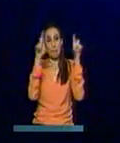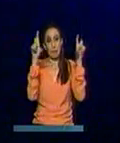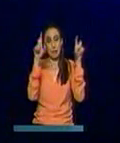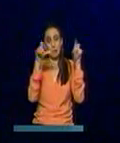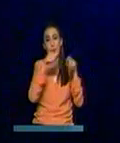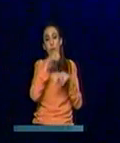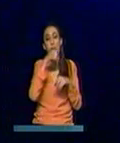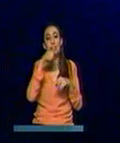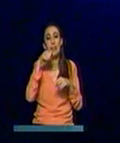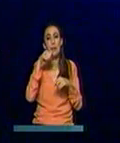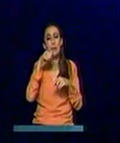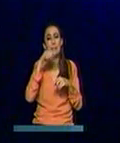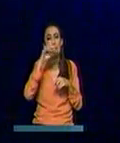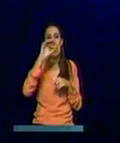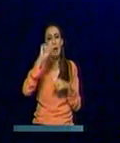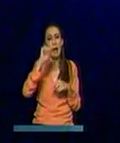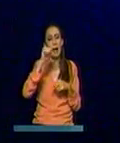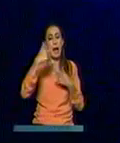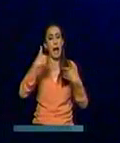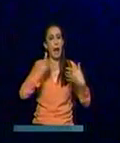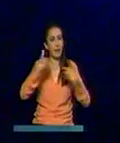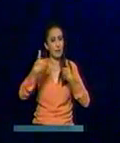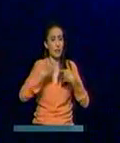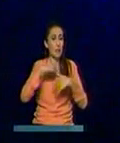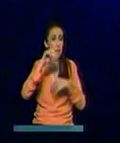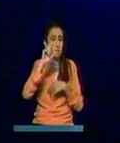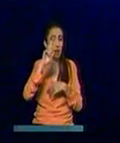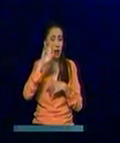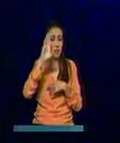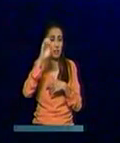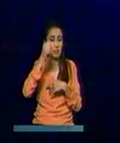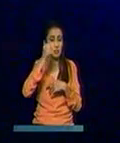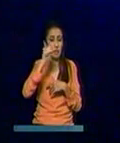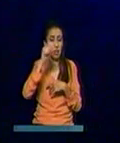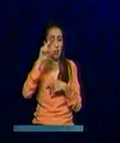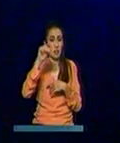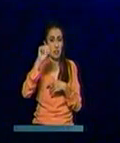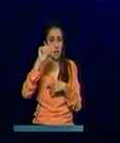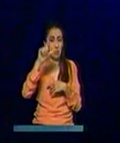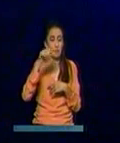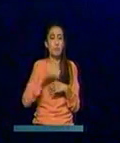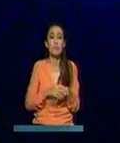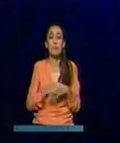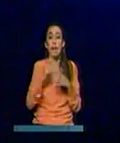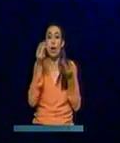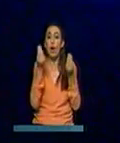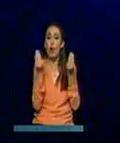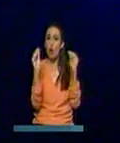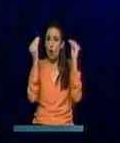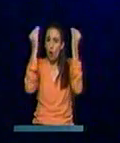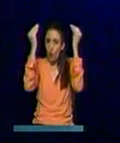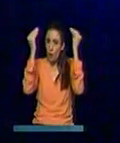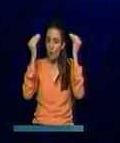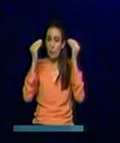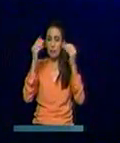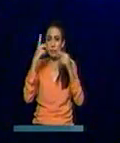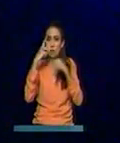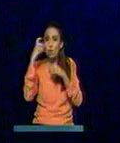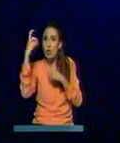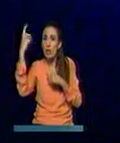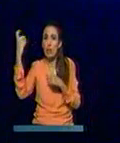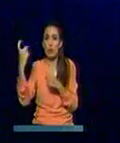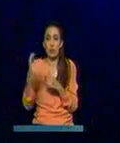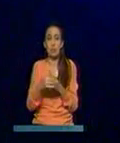emprendimientos de parte de los diferentes sectores productivos, principalmente de jóvenes, de emprendedores, de soñadores